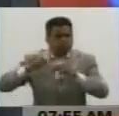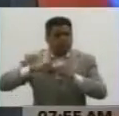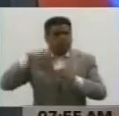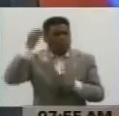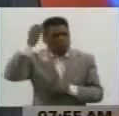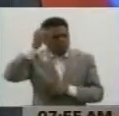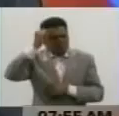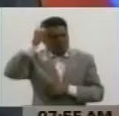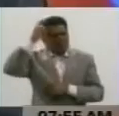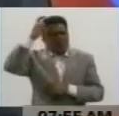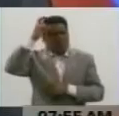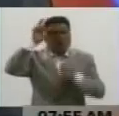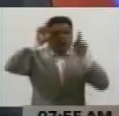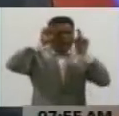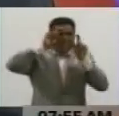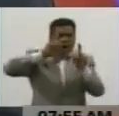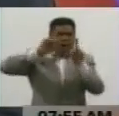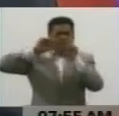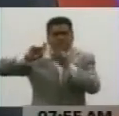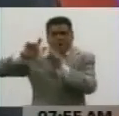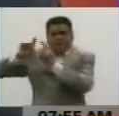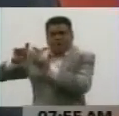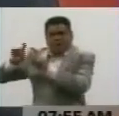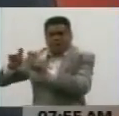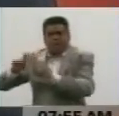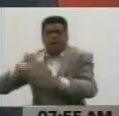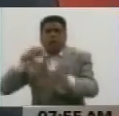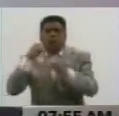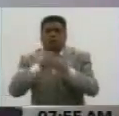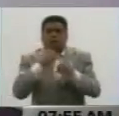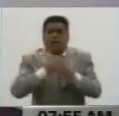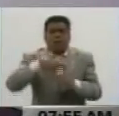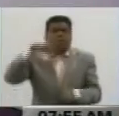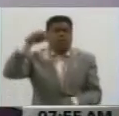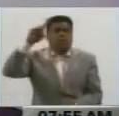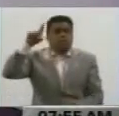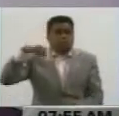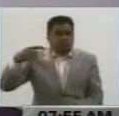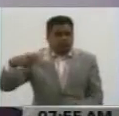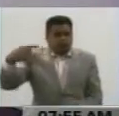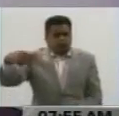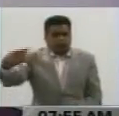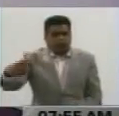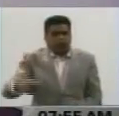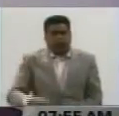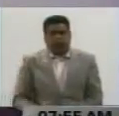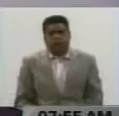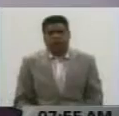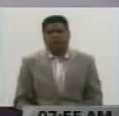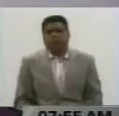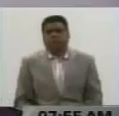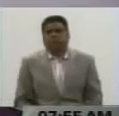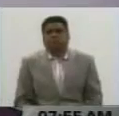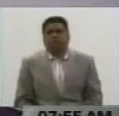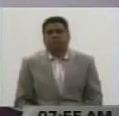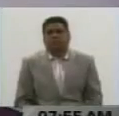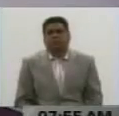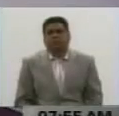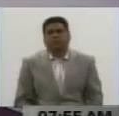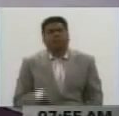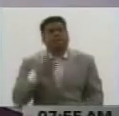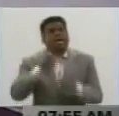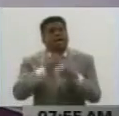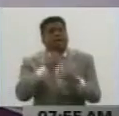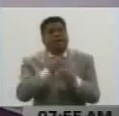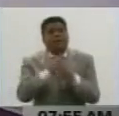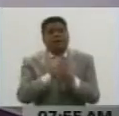de todos los días, un trabajo que hay que hacerlo de forma permanente y continuada. Ministro, hablando... Adelante, Verónica Chacón. Voy. Se ha trabajado de la mano